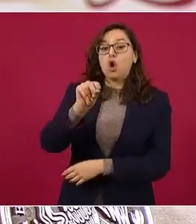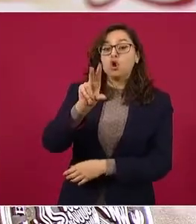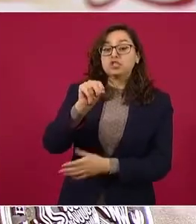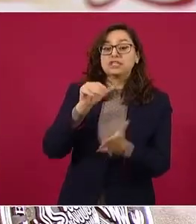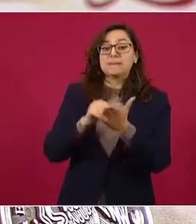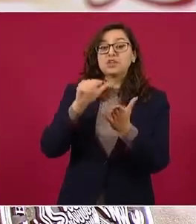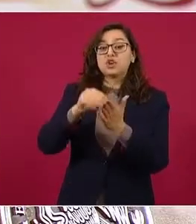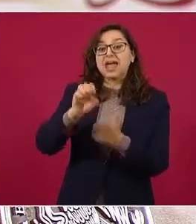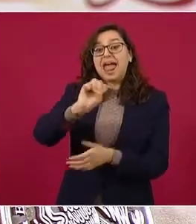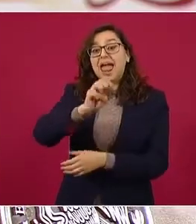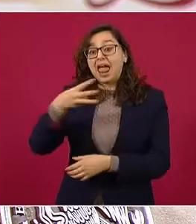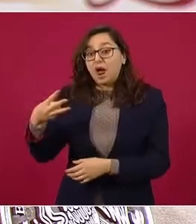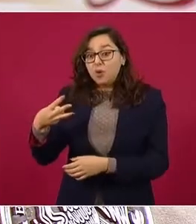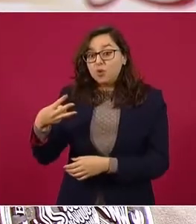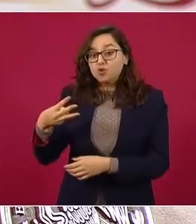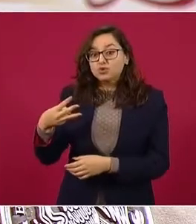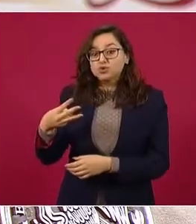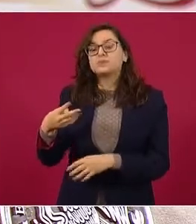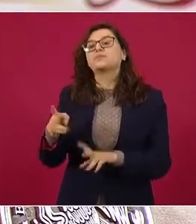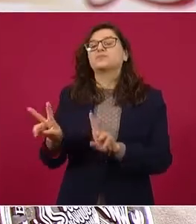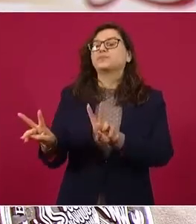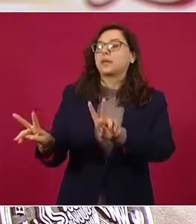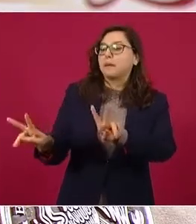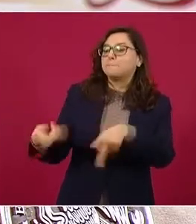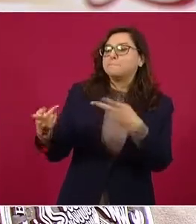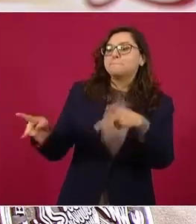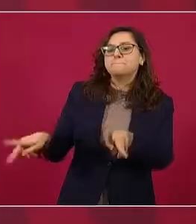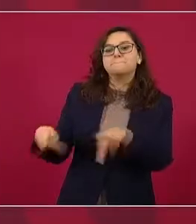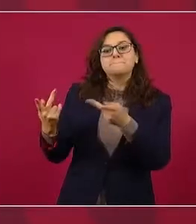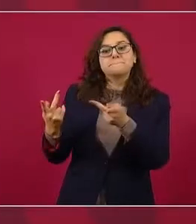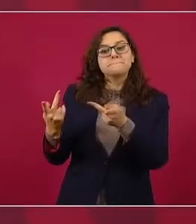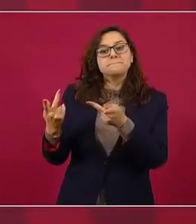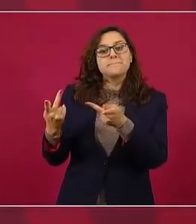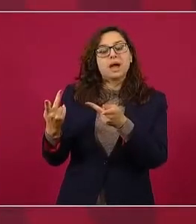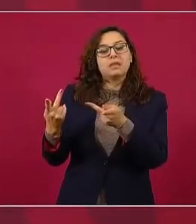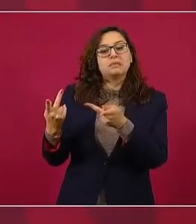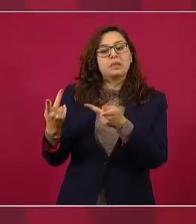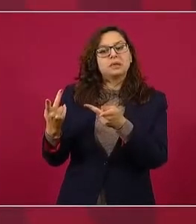de euros, pues cuando se ofrecieron en el mercado,